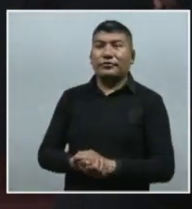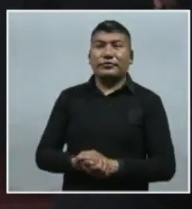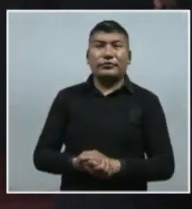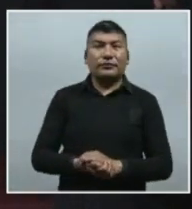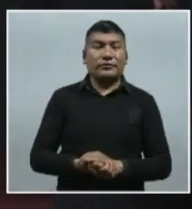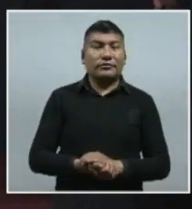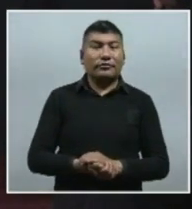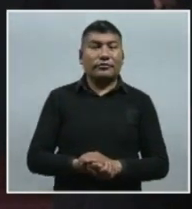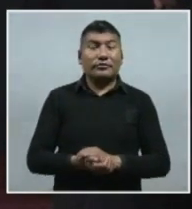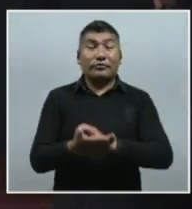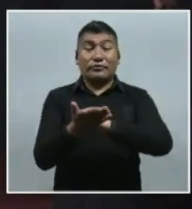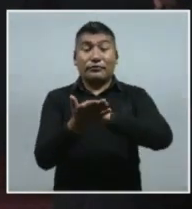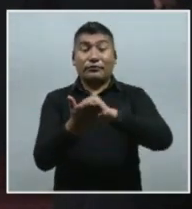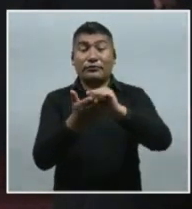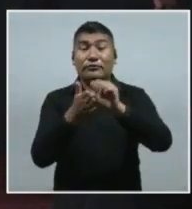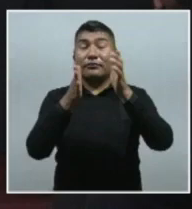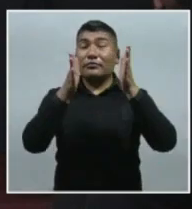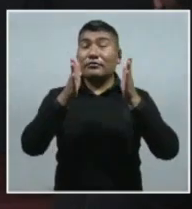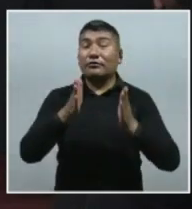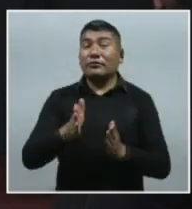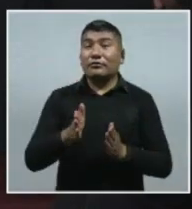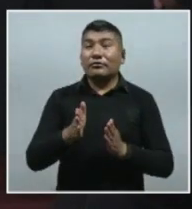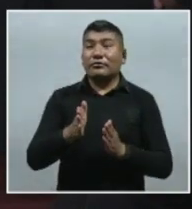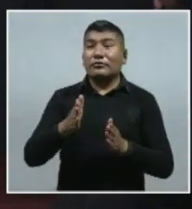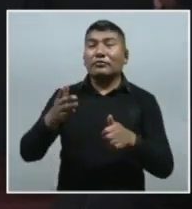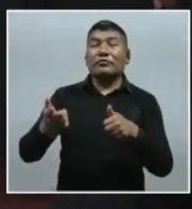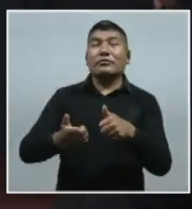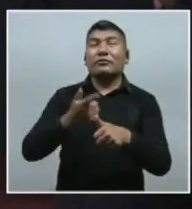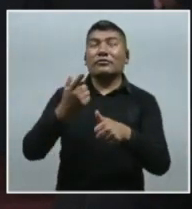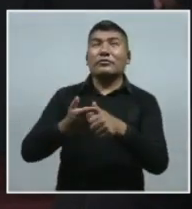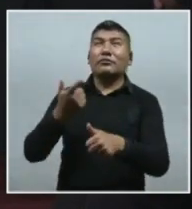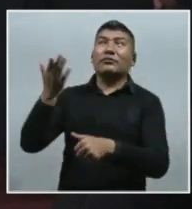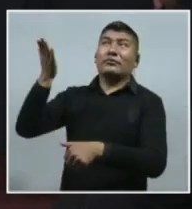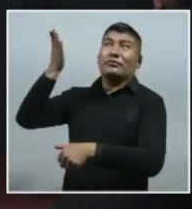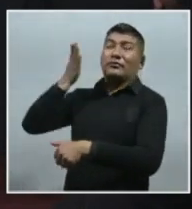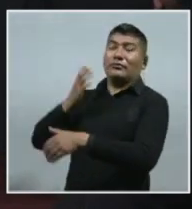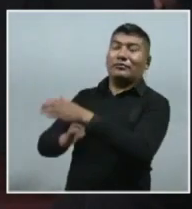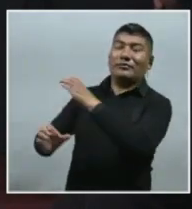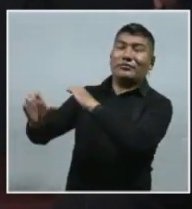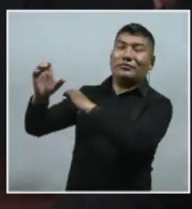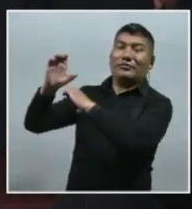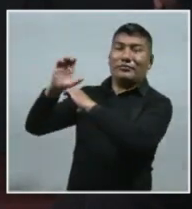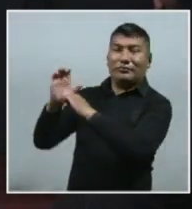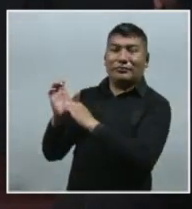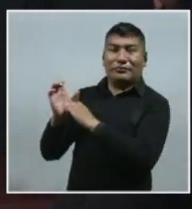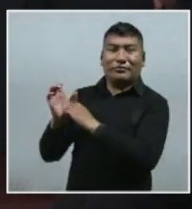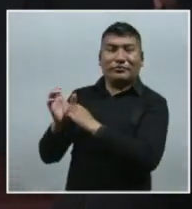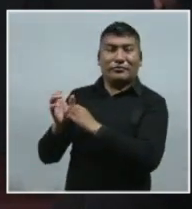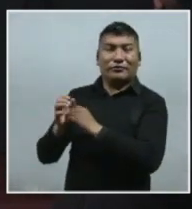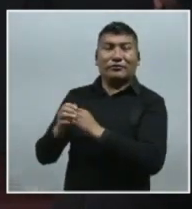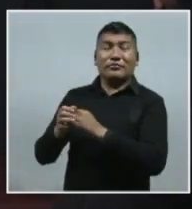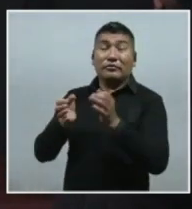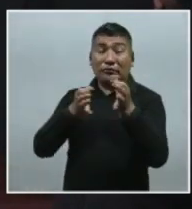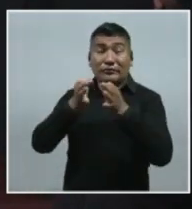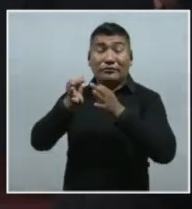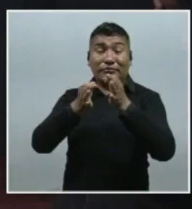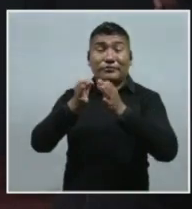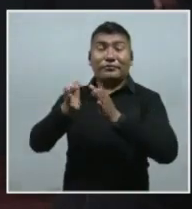un santo de los primeros siglos como tertuliano decía